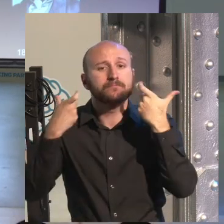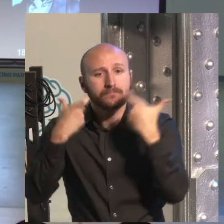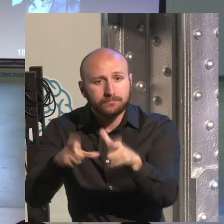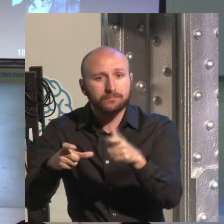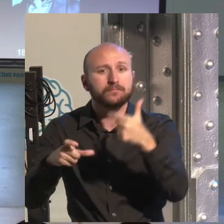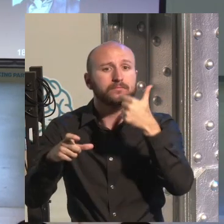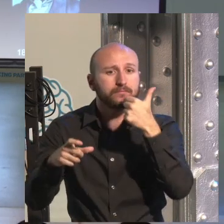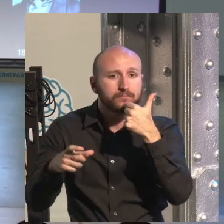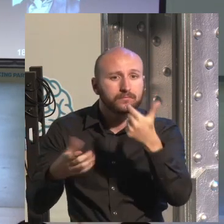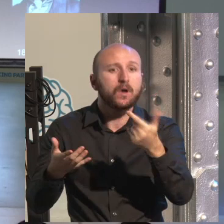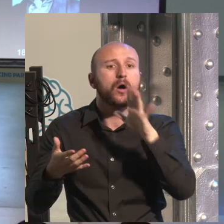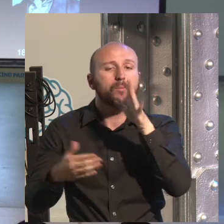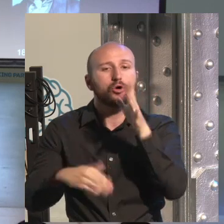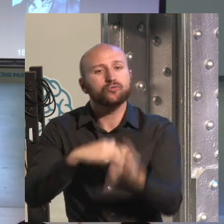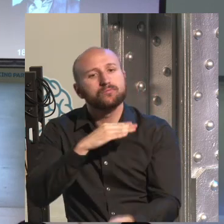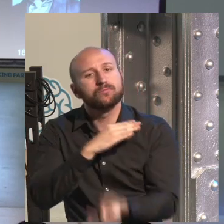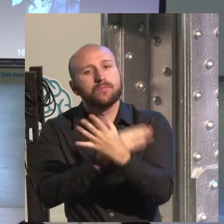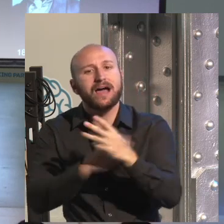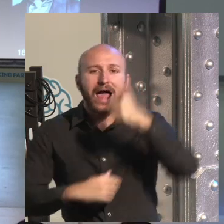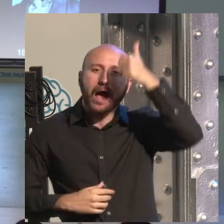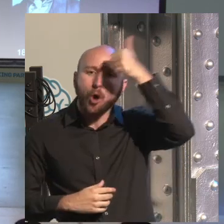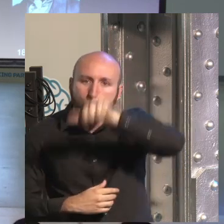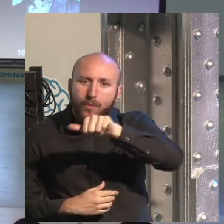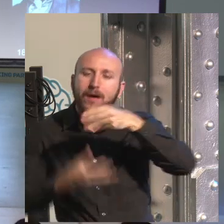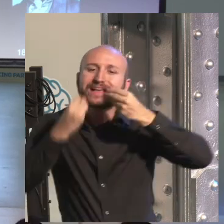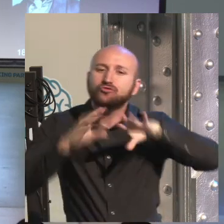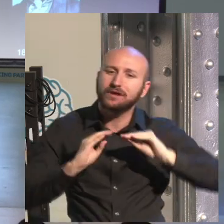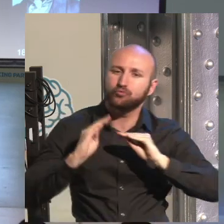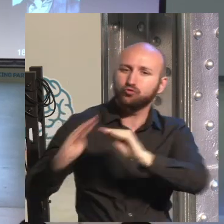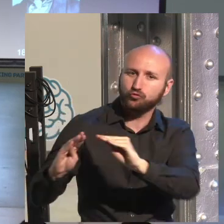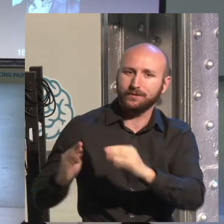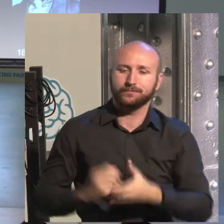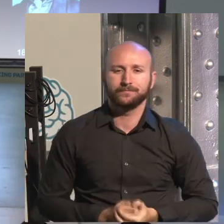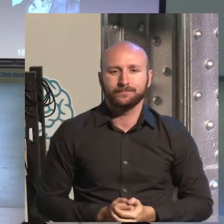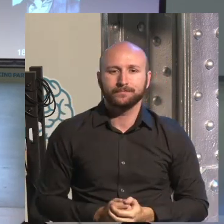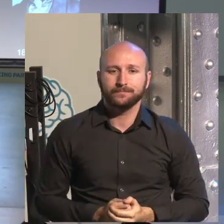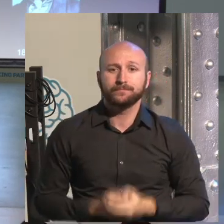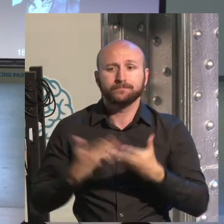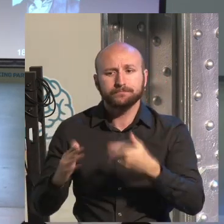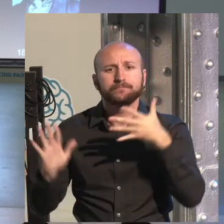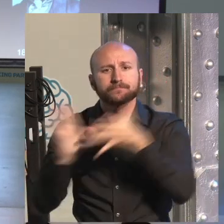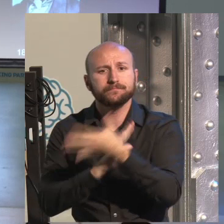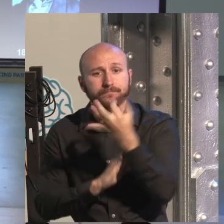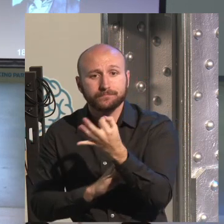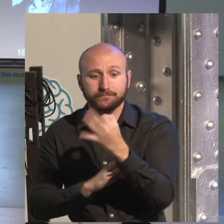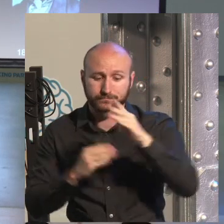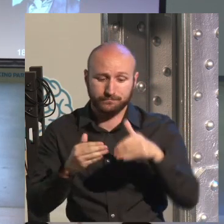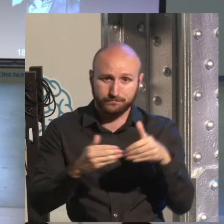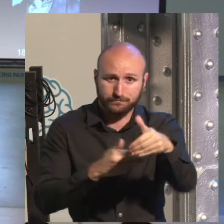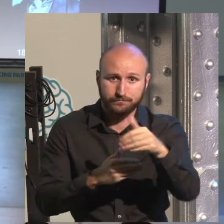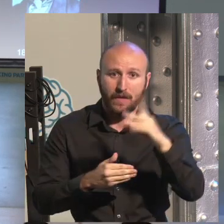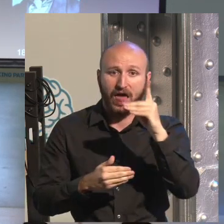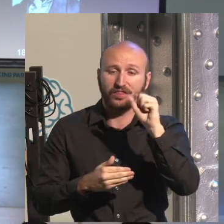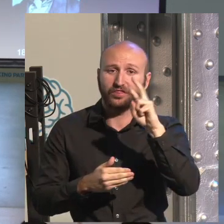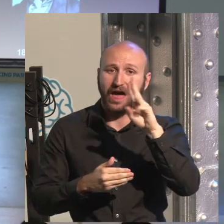be thrown on the origin of man and his history, y eso es todo lo que dice. Más adelante Darwin dijo